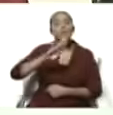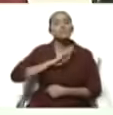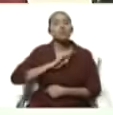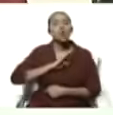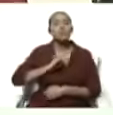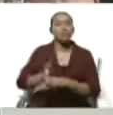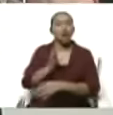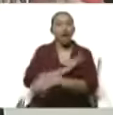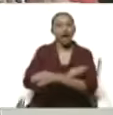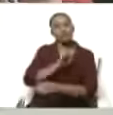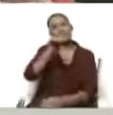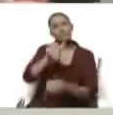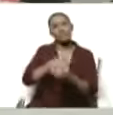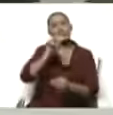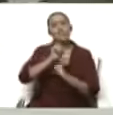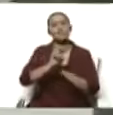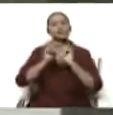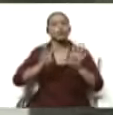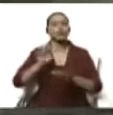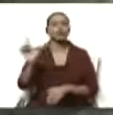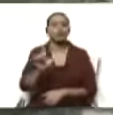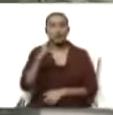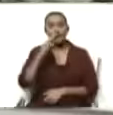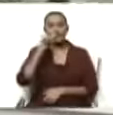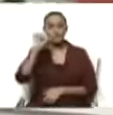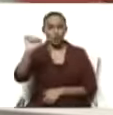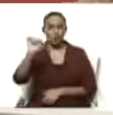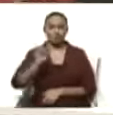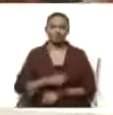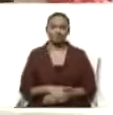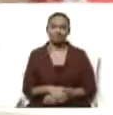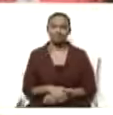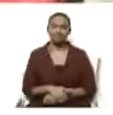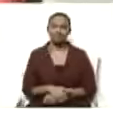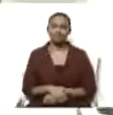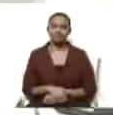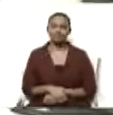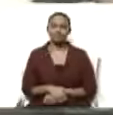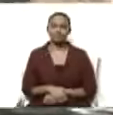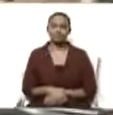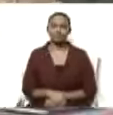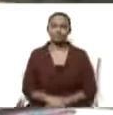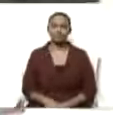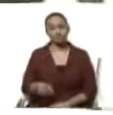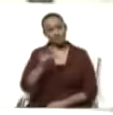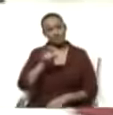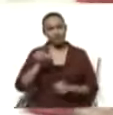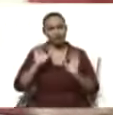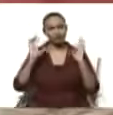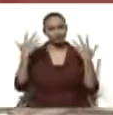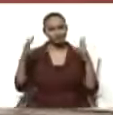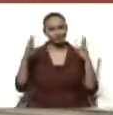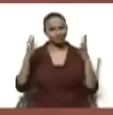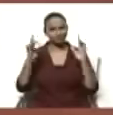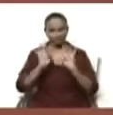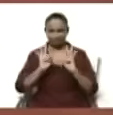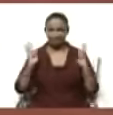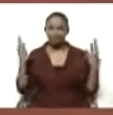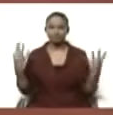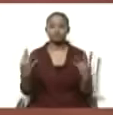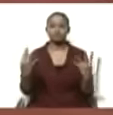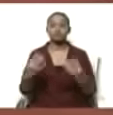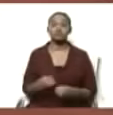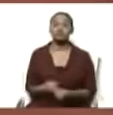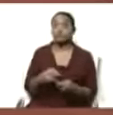Maduro Moro con respecto a lo que dijo Luis Eduardo